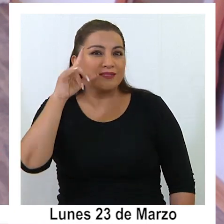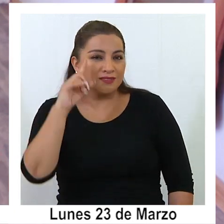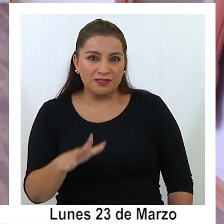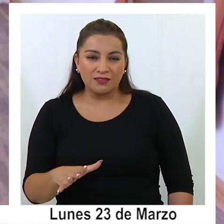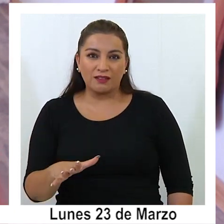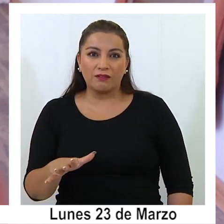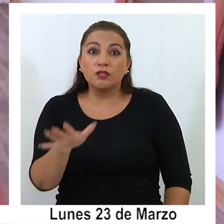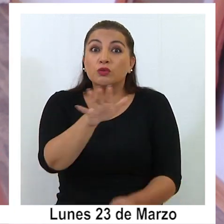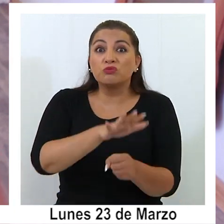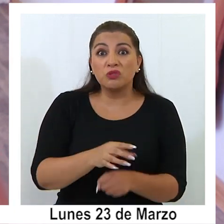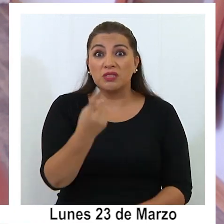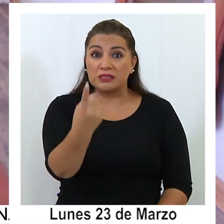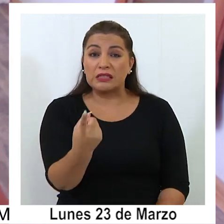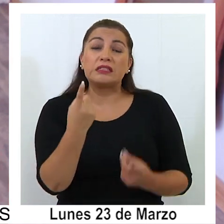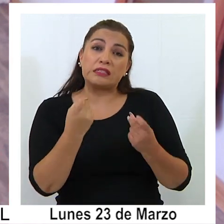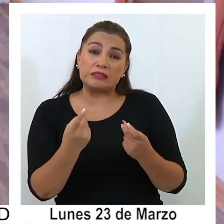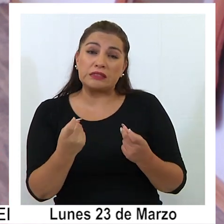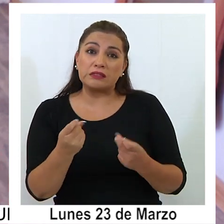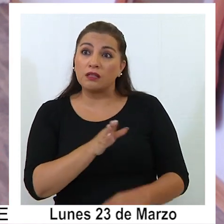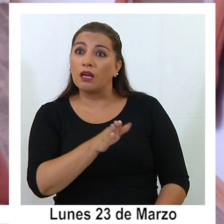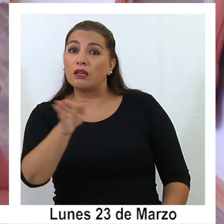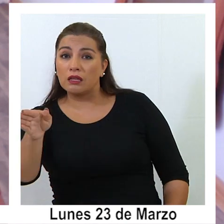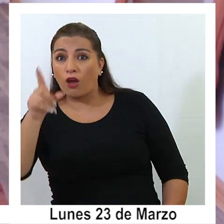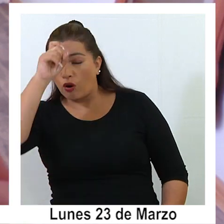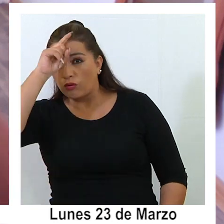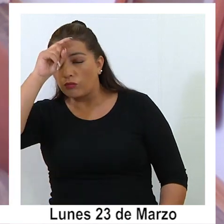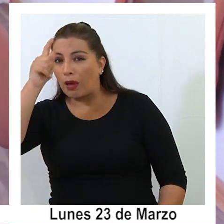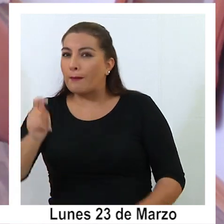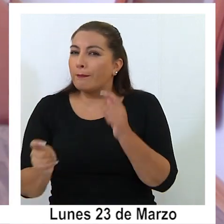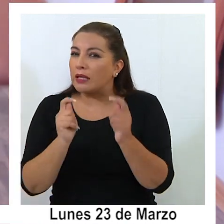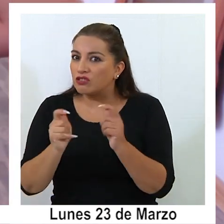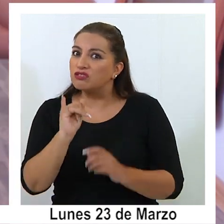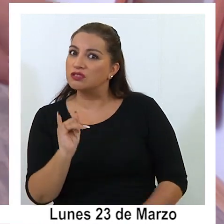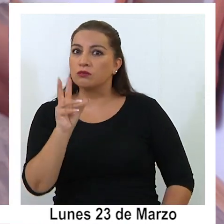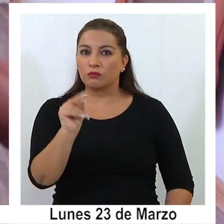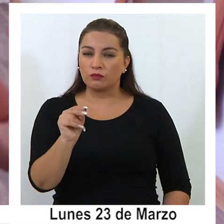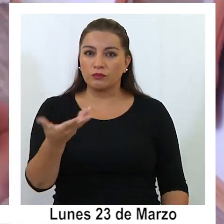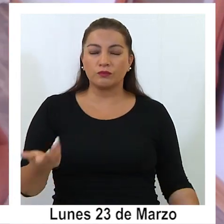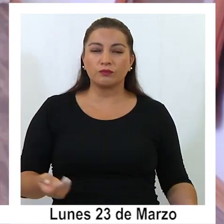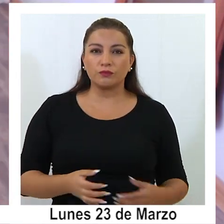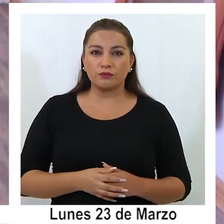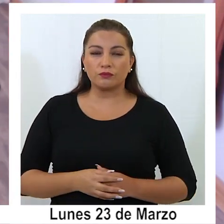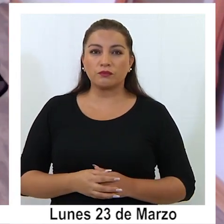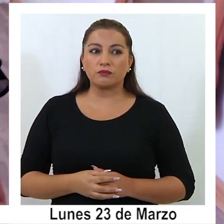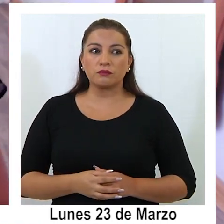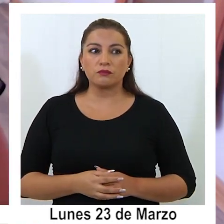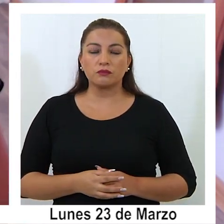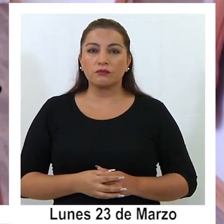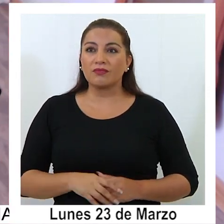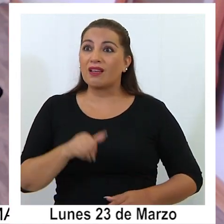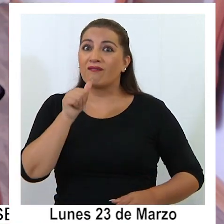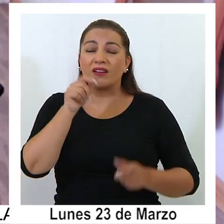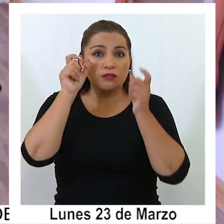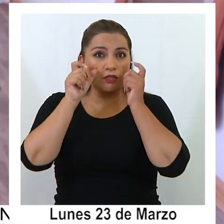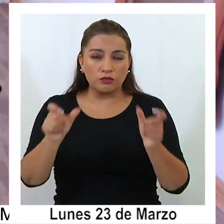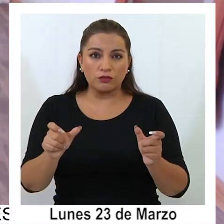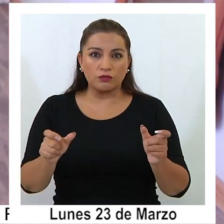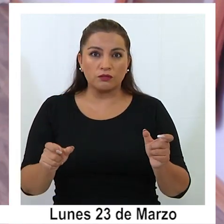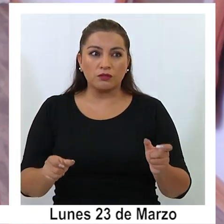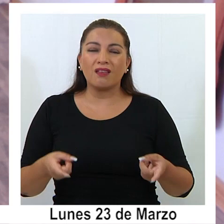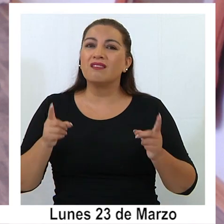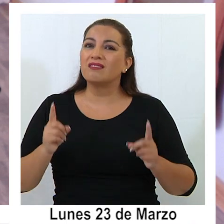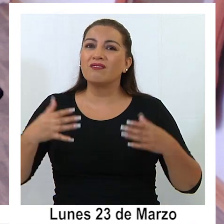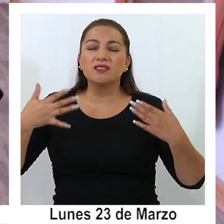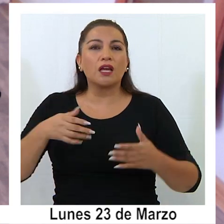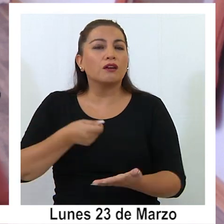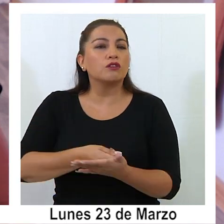determinar si su caso es necesario de ser controlado o si es un caso de riesgo, etc. No se han tomado las medidas necesarias, se debieran